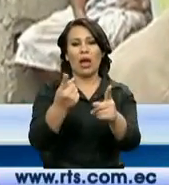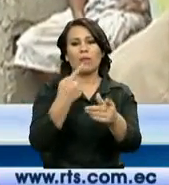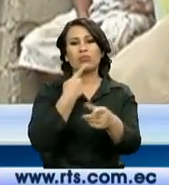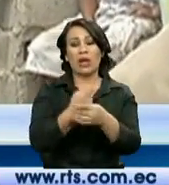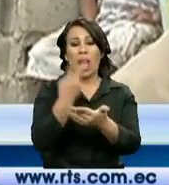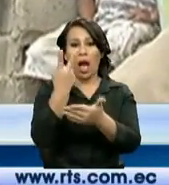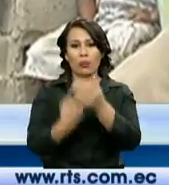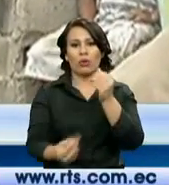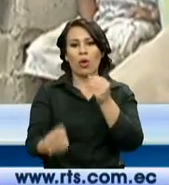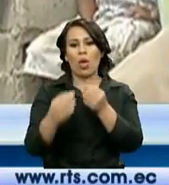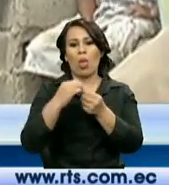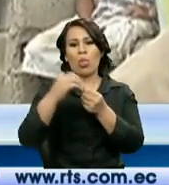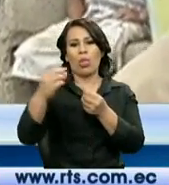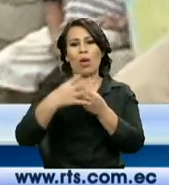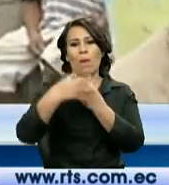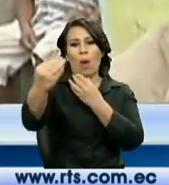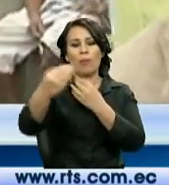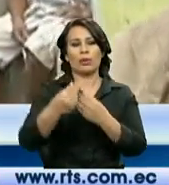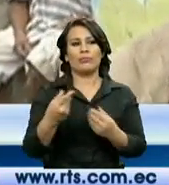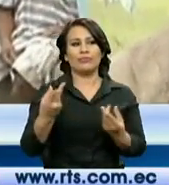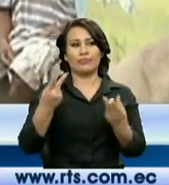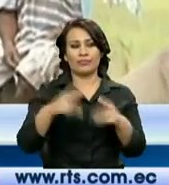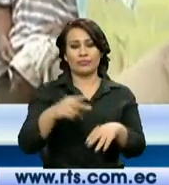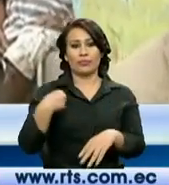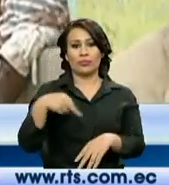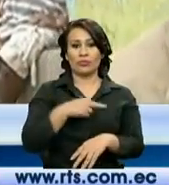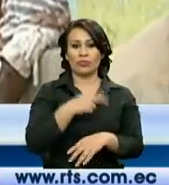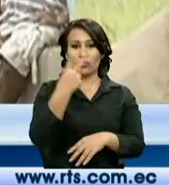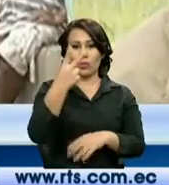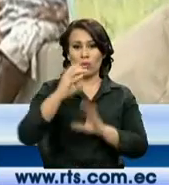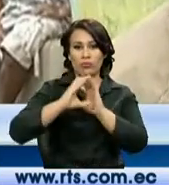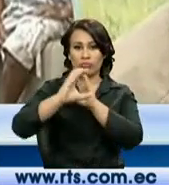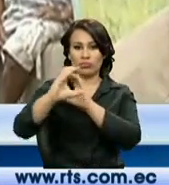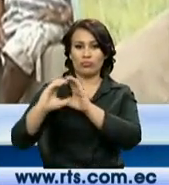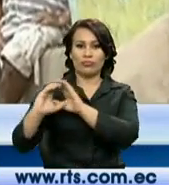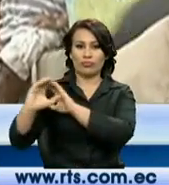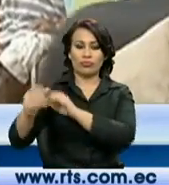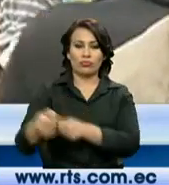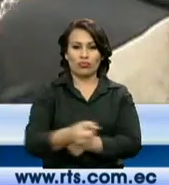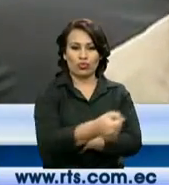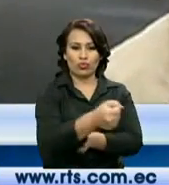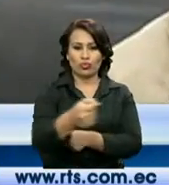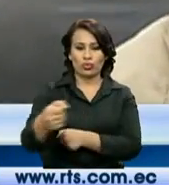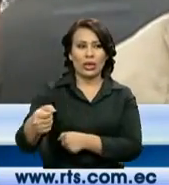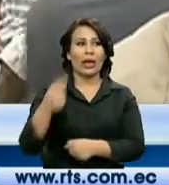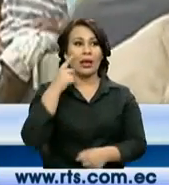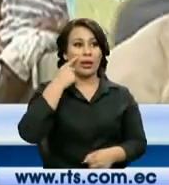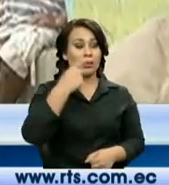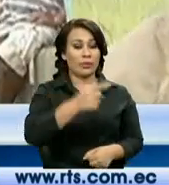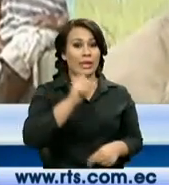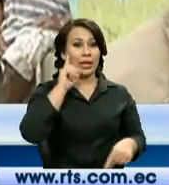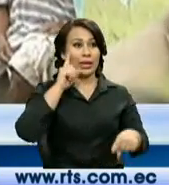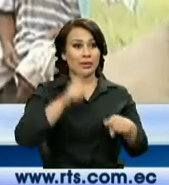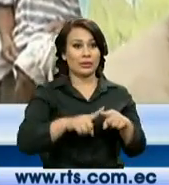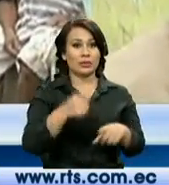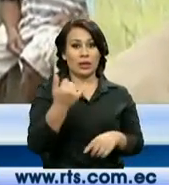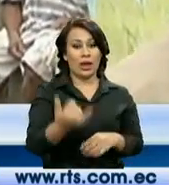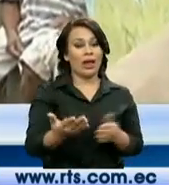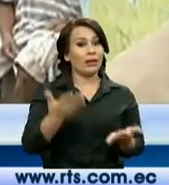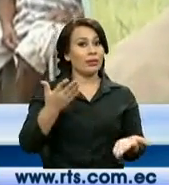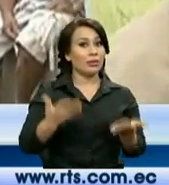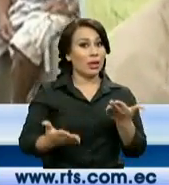de dos cuarteles para poder al contingente, y sencillamente se ve hasta el momento que